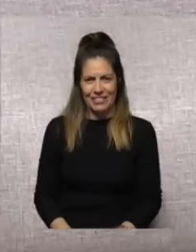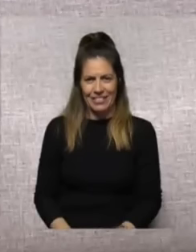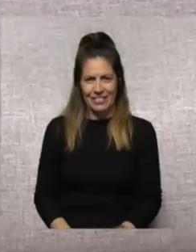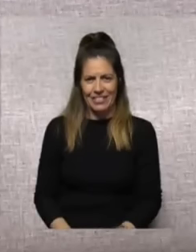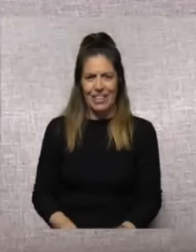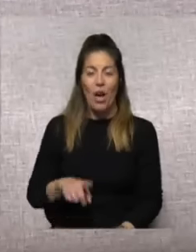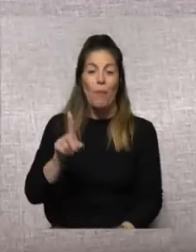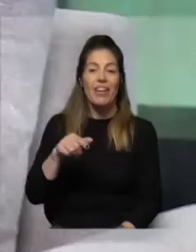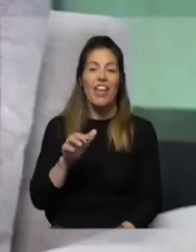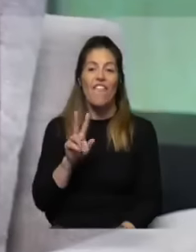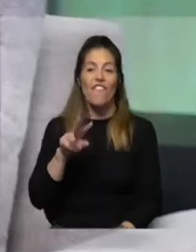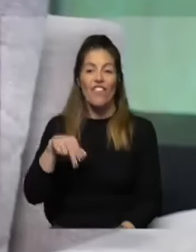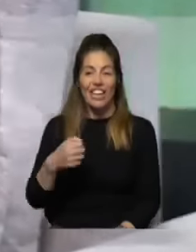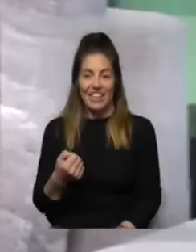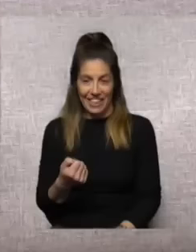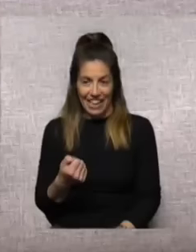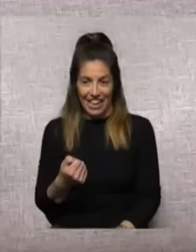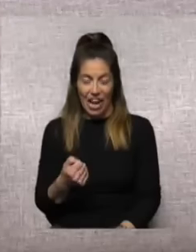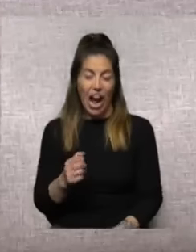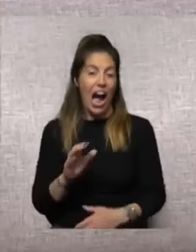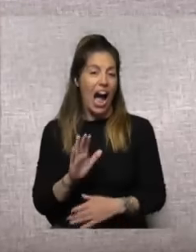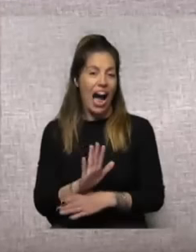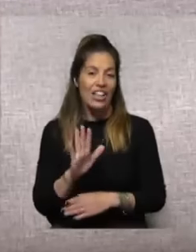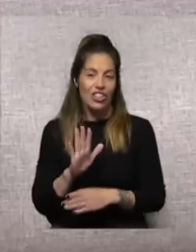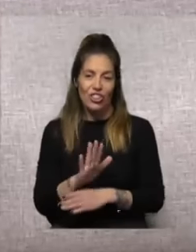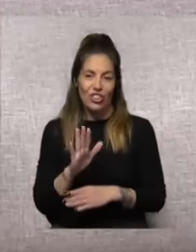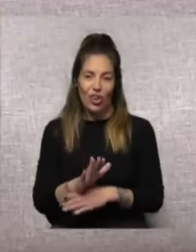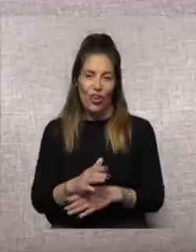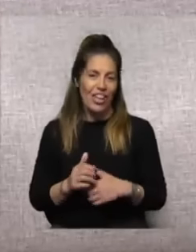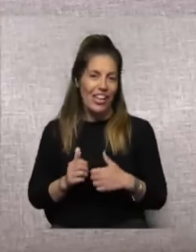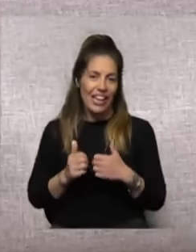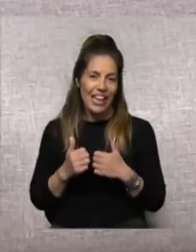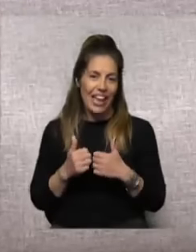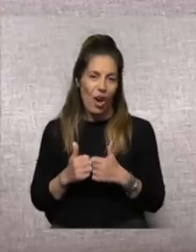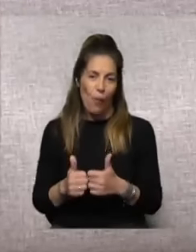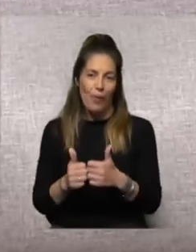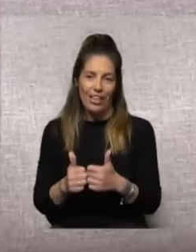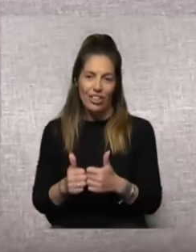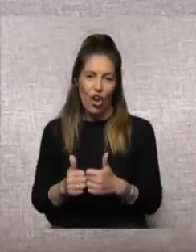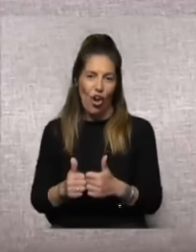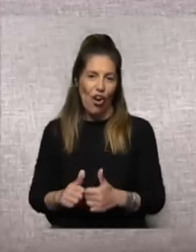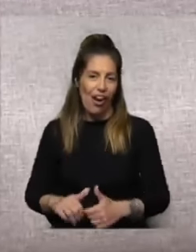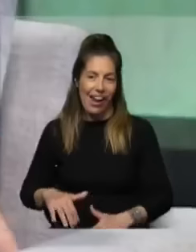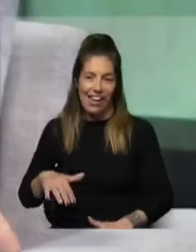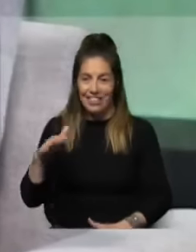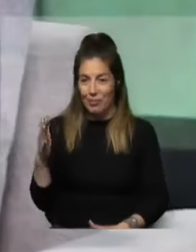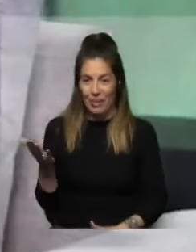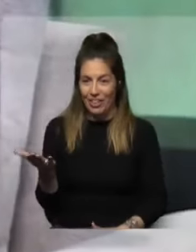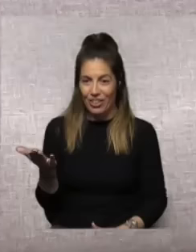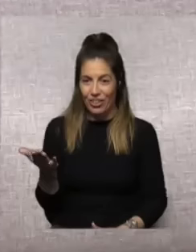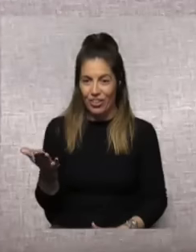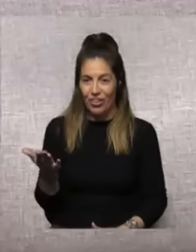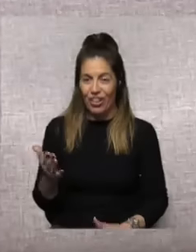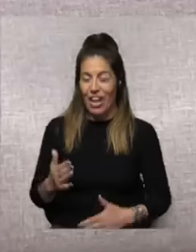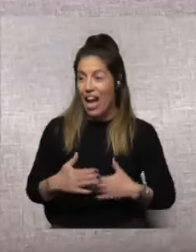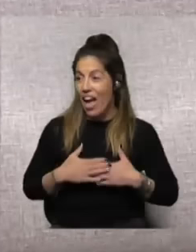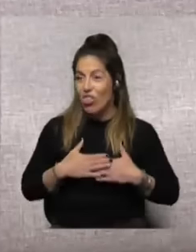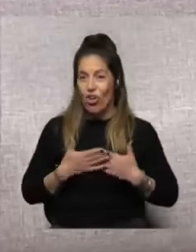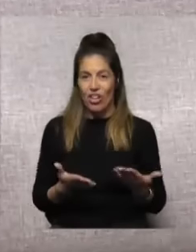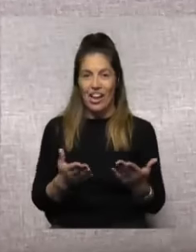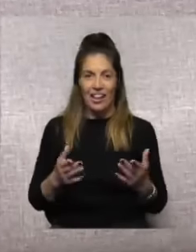Fabián Vena. Claro. De verdad, uno de esos actores que acompañó Sí, exactamente. Adorar la televisión, adorar